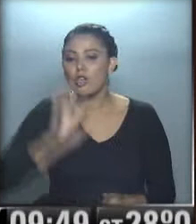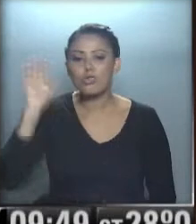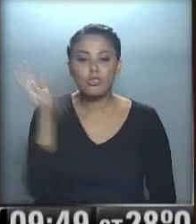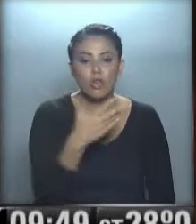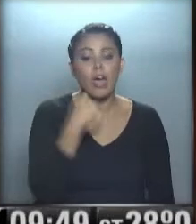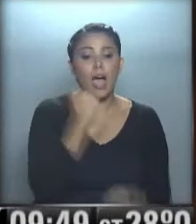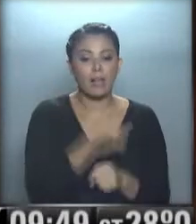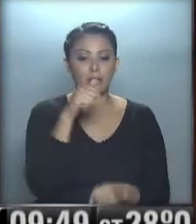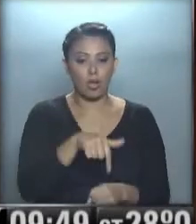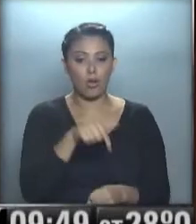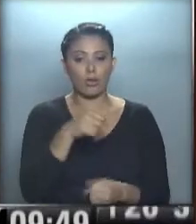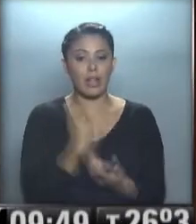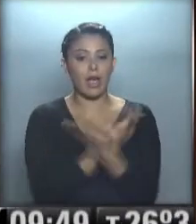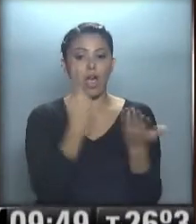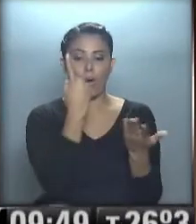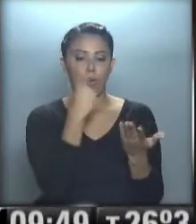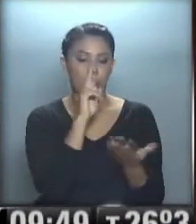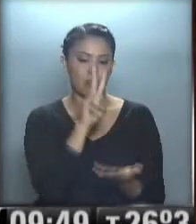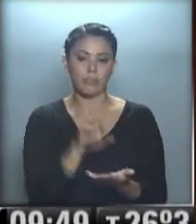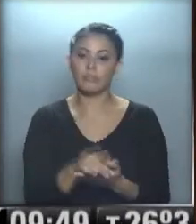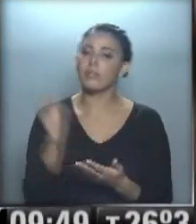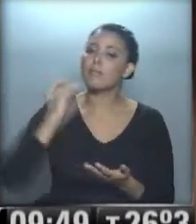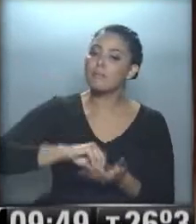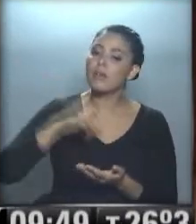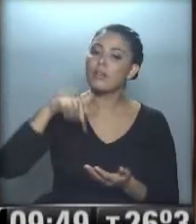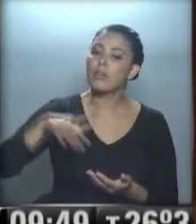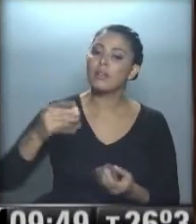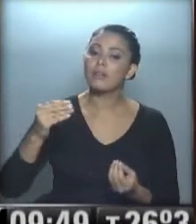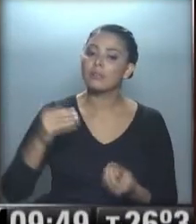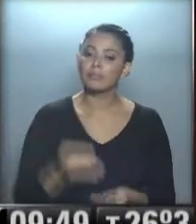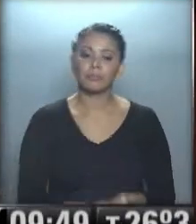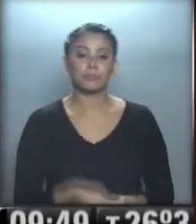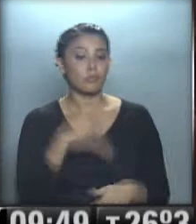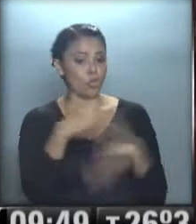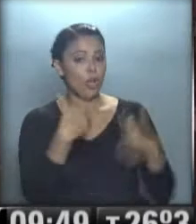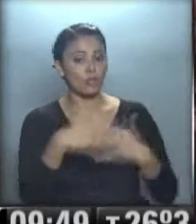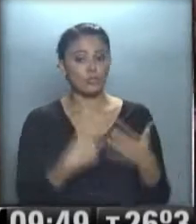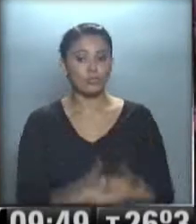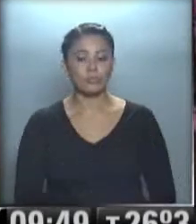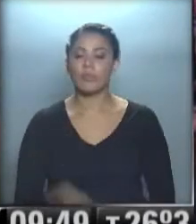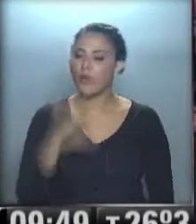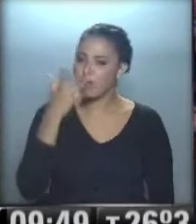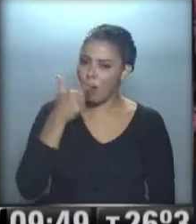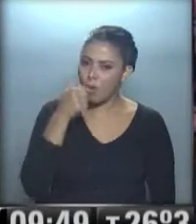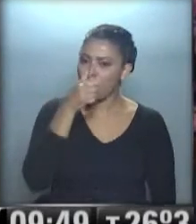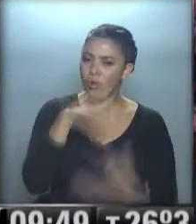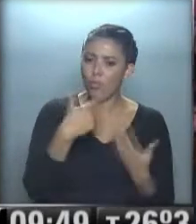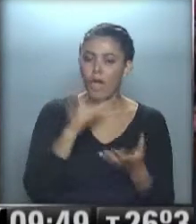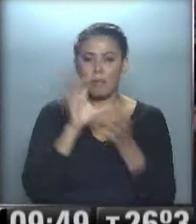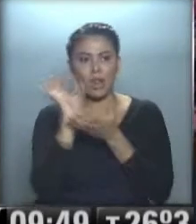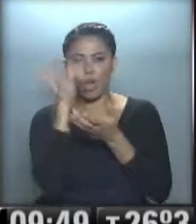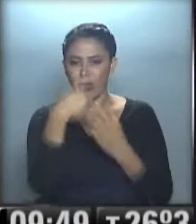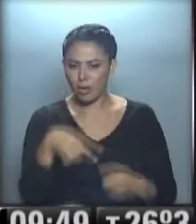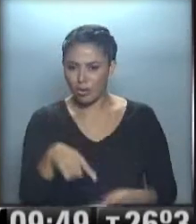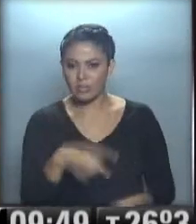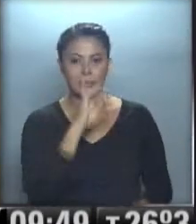por ahora vi un espectáculo. ¿Y qué vamos a ver ahora? Los juegos. ¿Te gusta la kermés, tirar a la pelota y todas esas